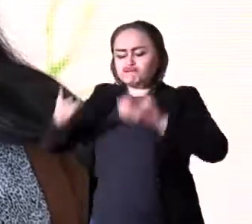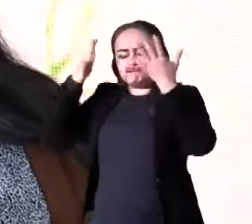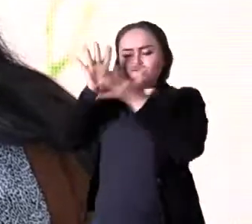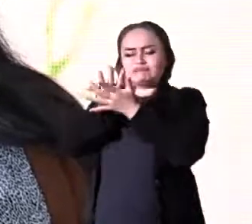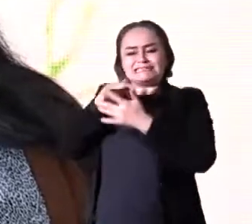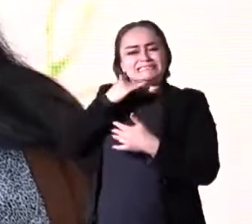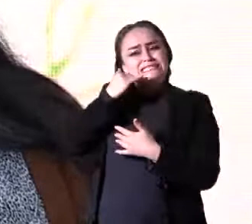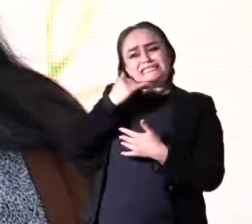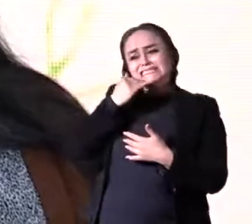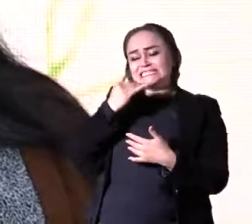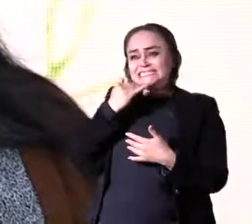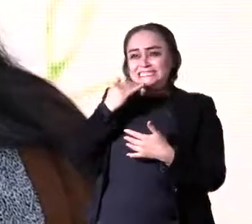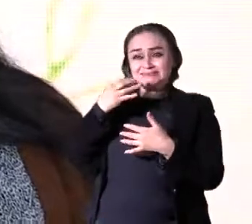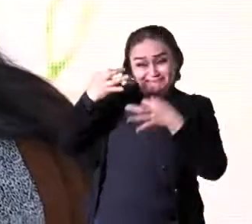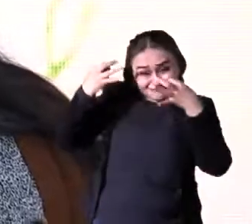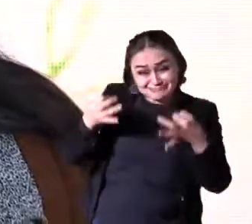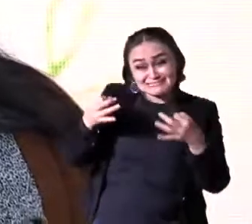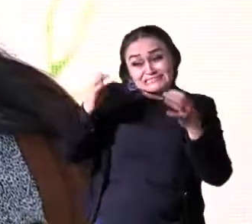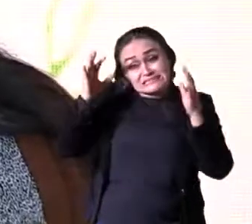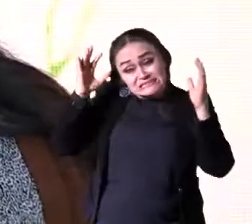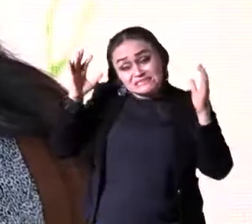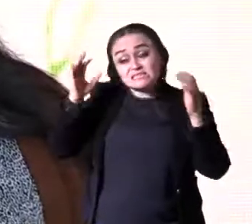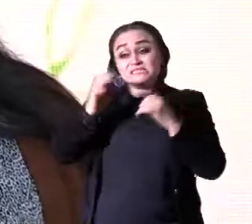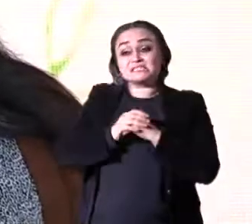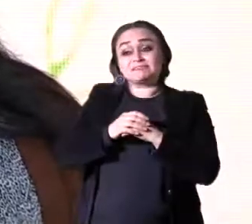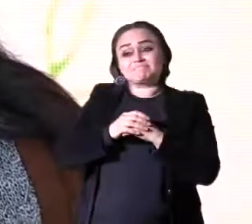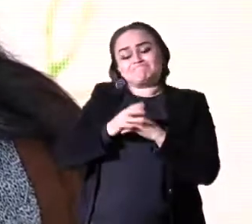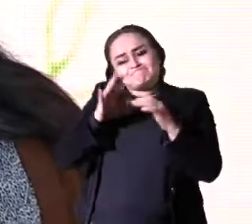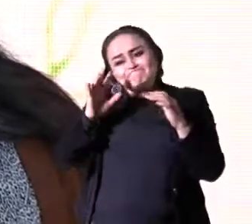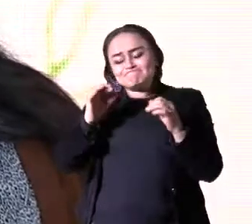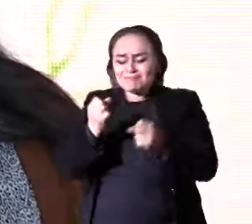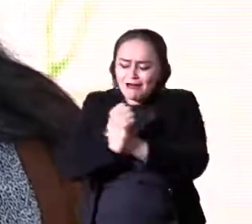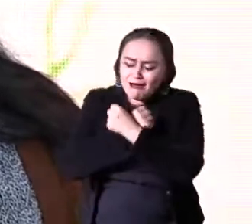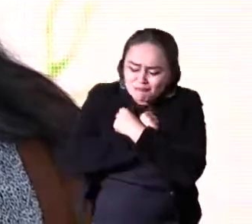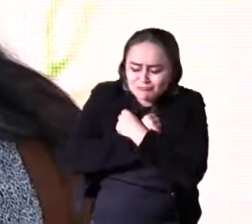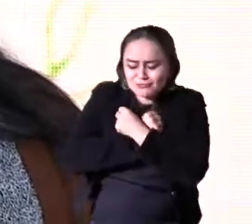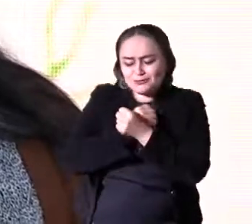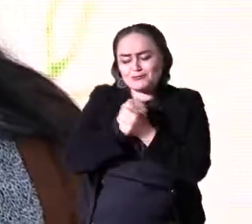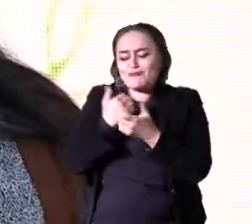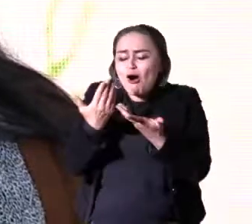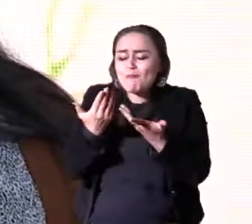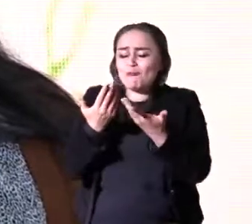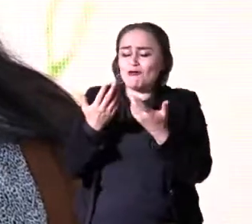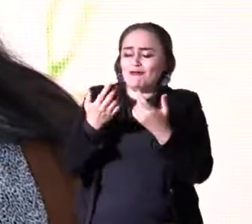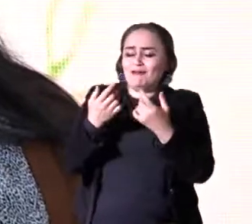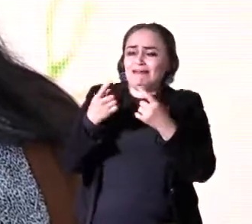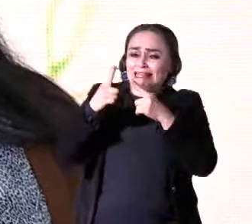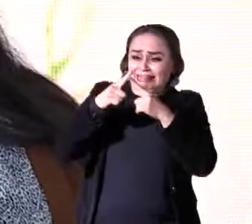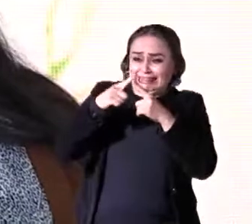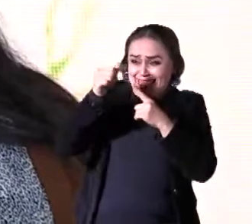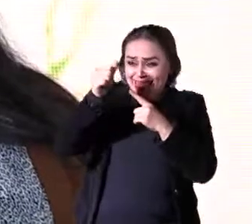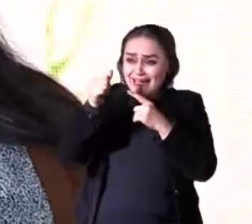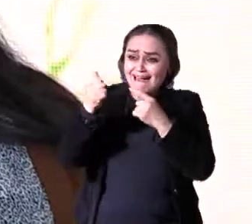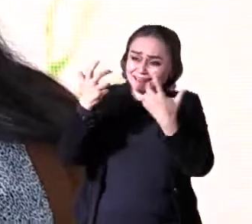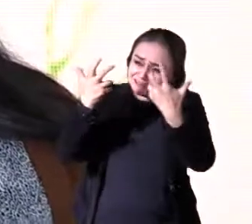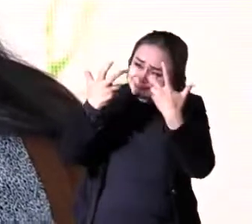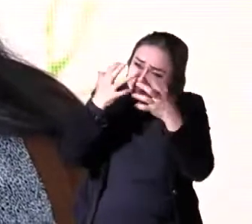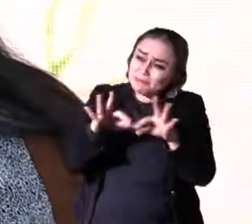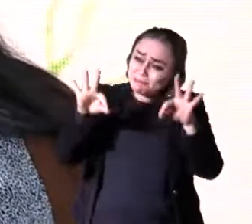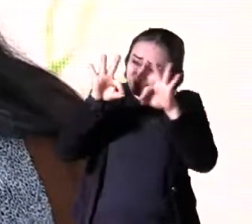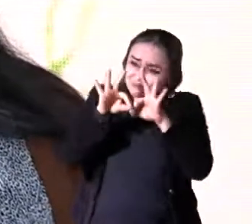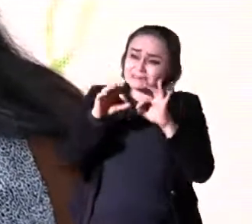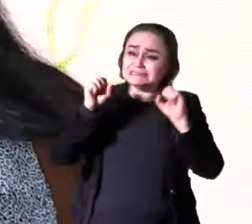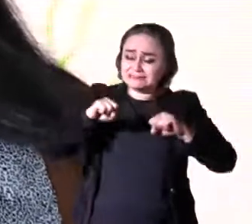amor y crecimiento eso que nos enseñó nuestra tía nos inculcó a través de